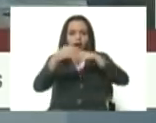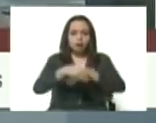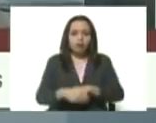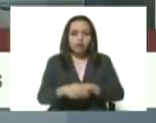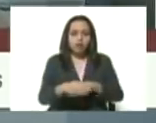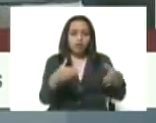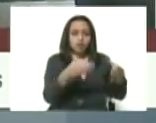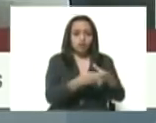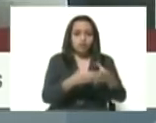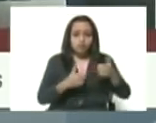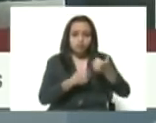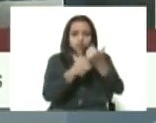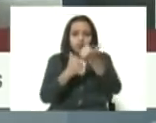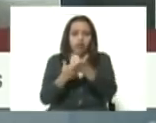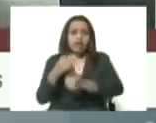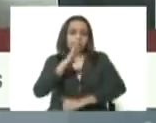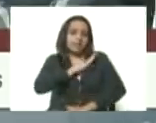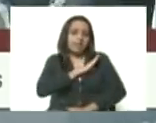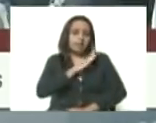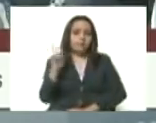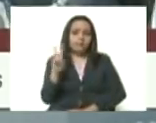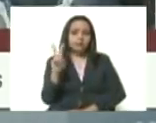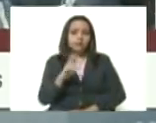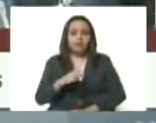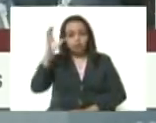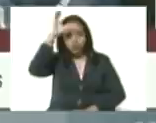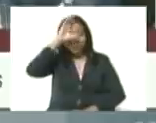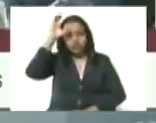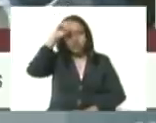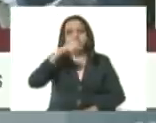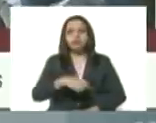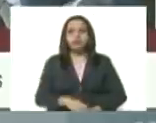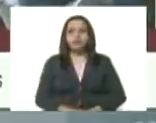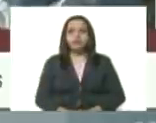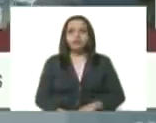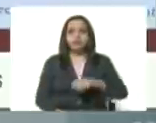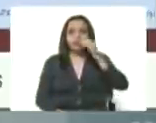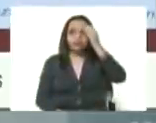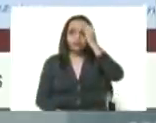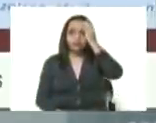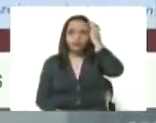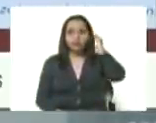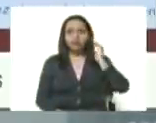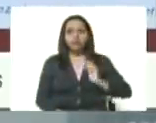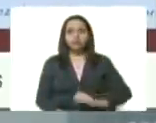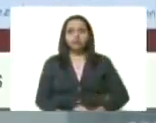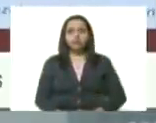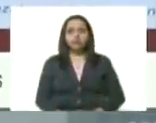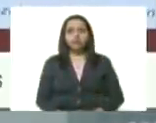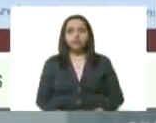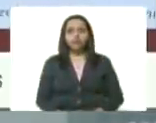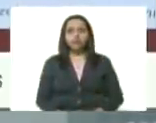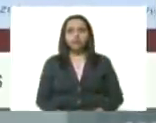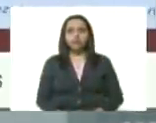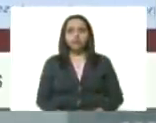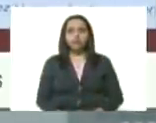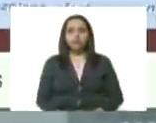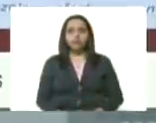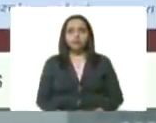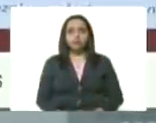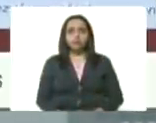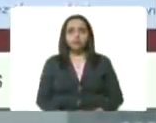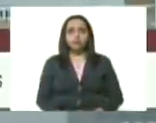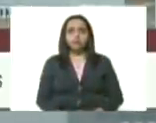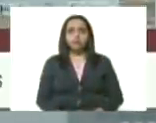turca de cooperación, tiene en Venezuela. And TICA's assistance stuff will be also donated to a couple of the hospitals